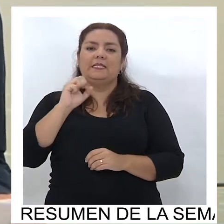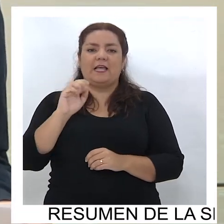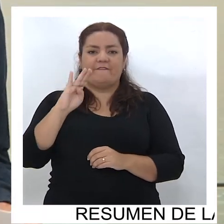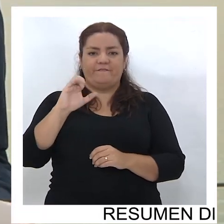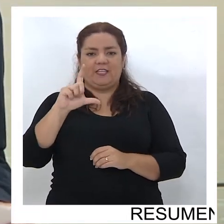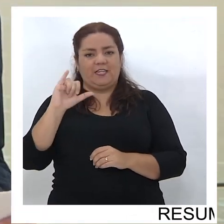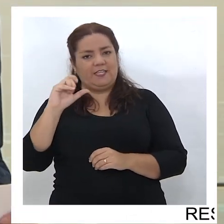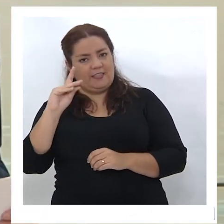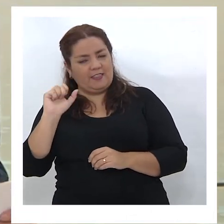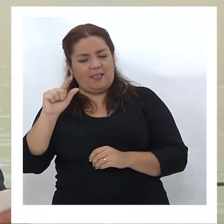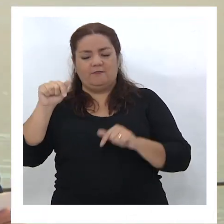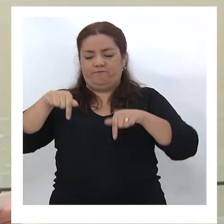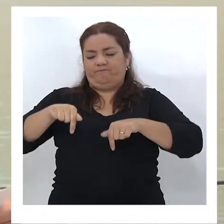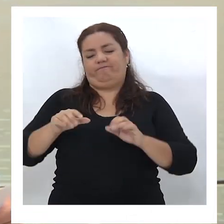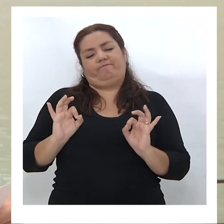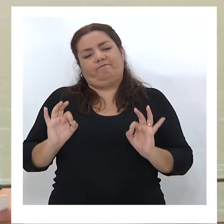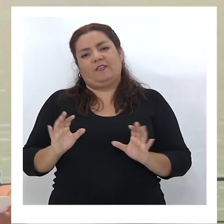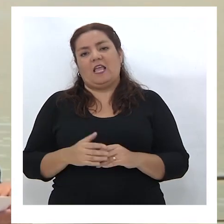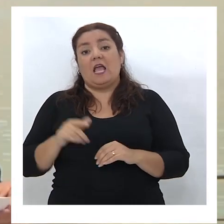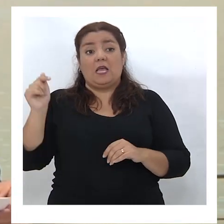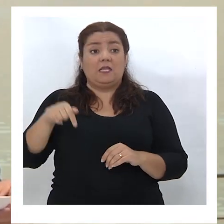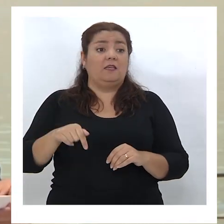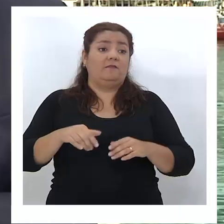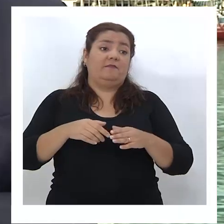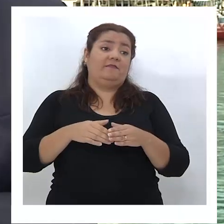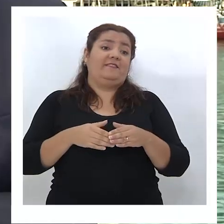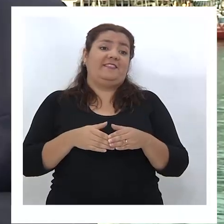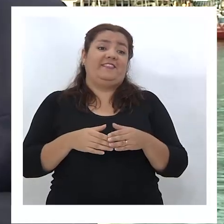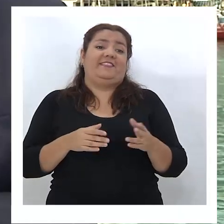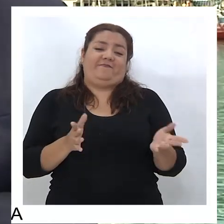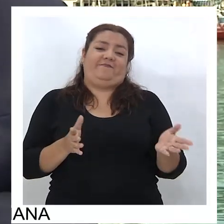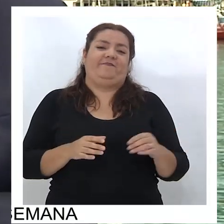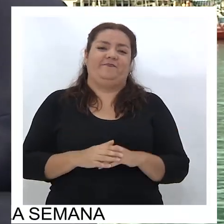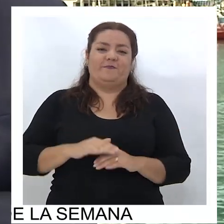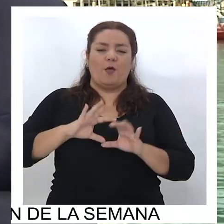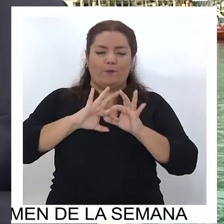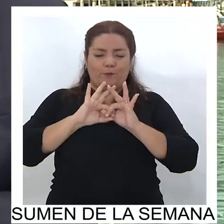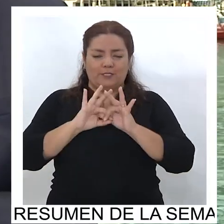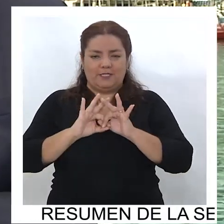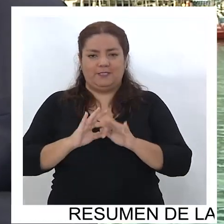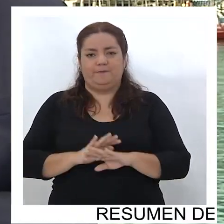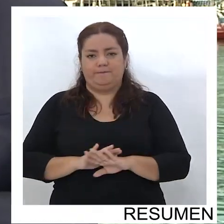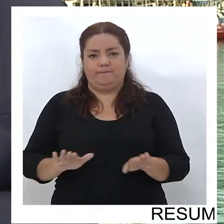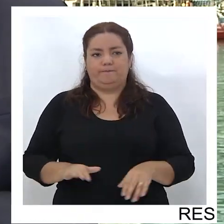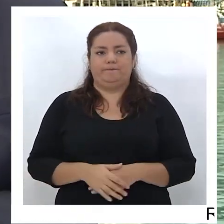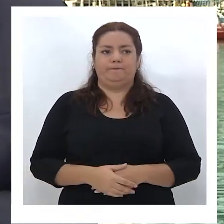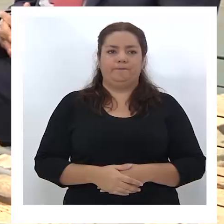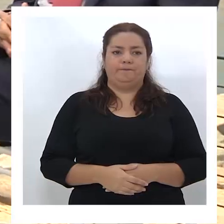particular hoy día, aquí desde las dependencias del bote salvavidas. Muchas gracias, Giovanni. Muchas gracias a ti.